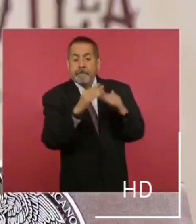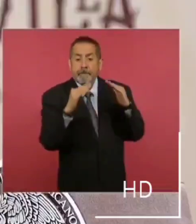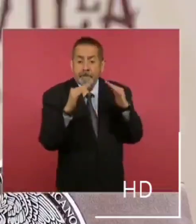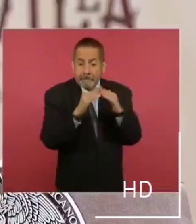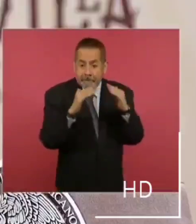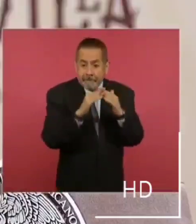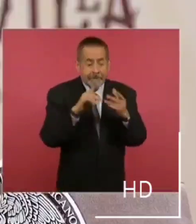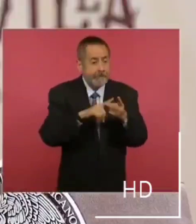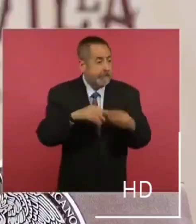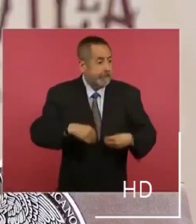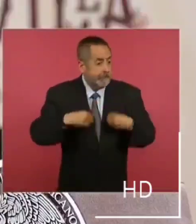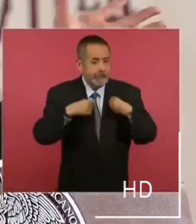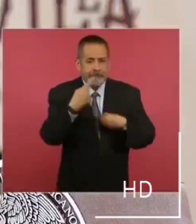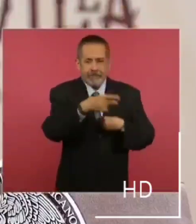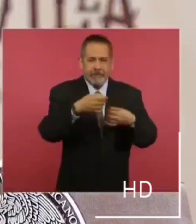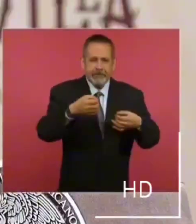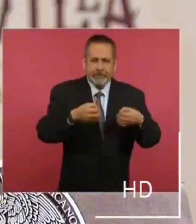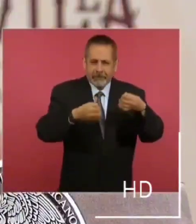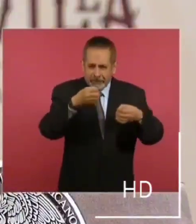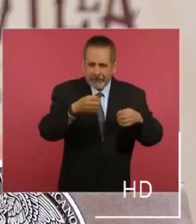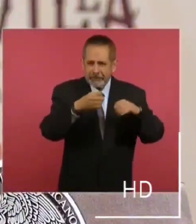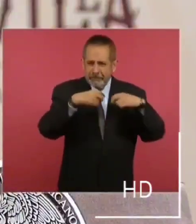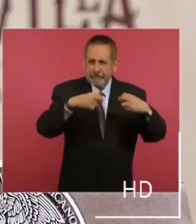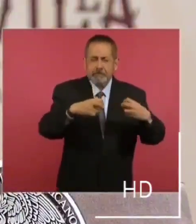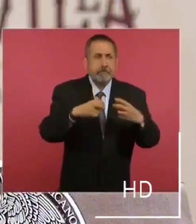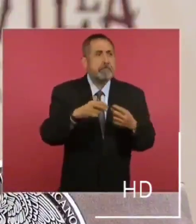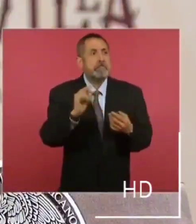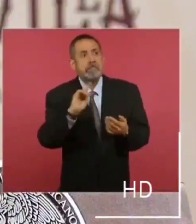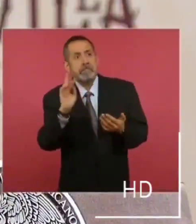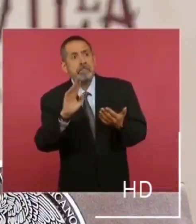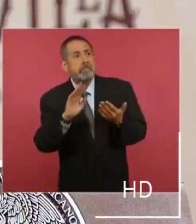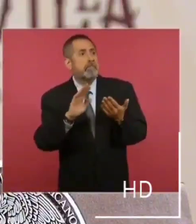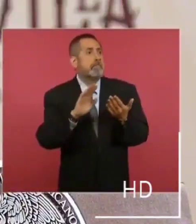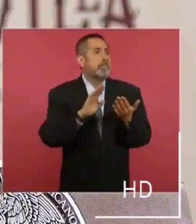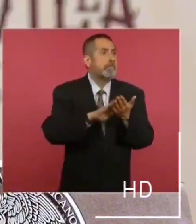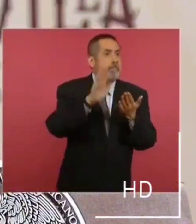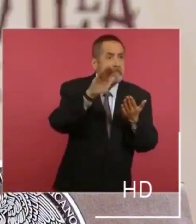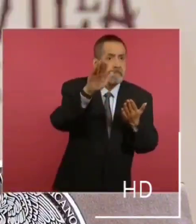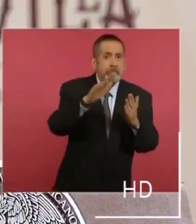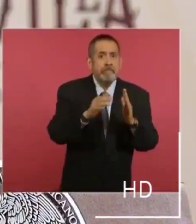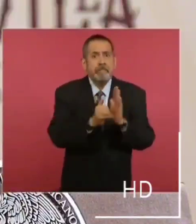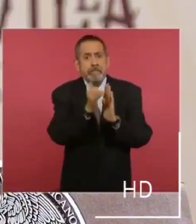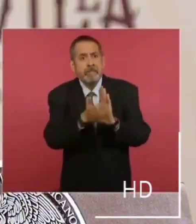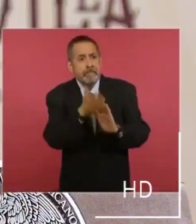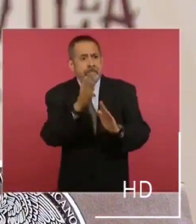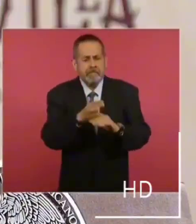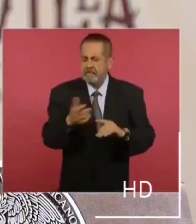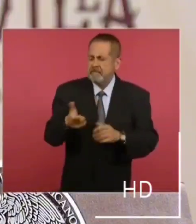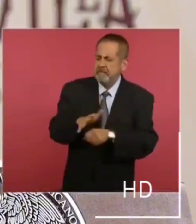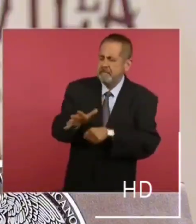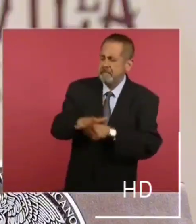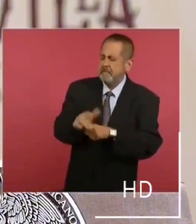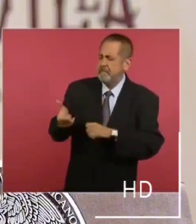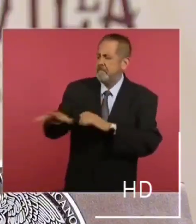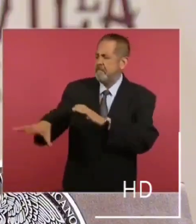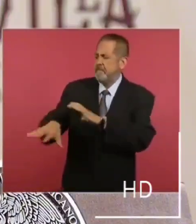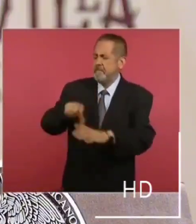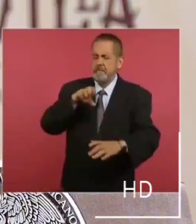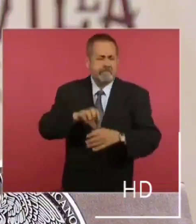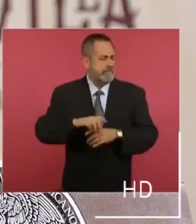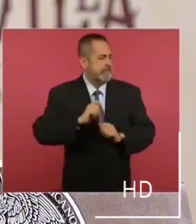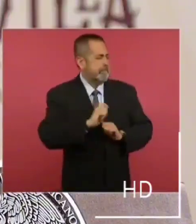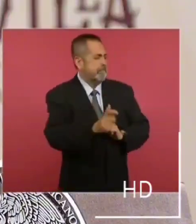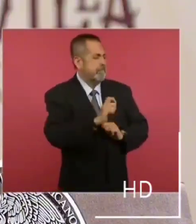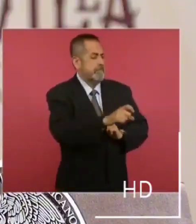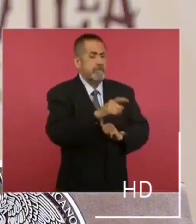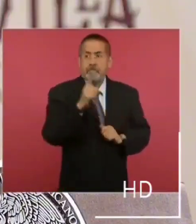de magistrados y jueces. Si les hace falta una pintada, una rezanada, lo pagan del presupuesto público, del dinero de